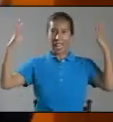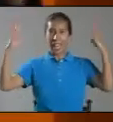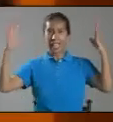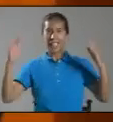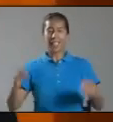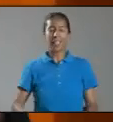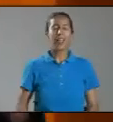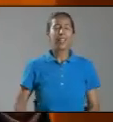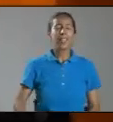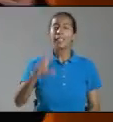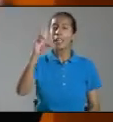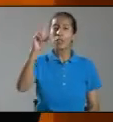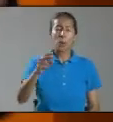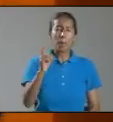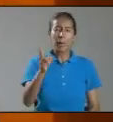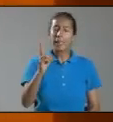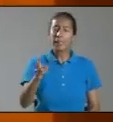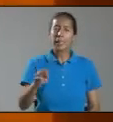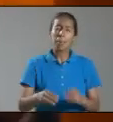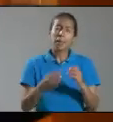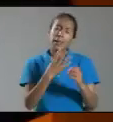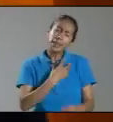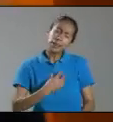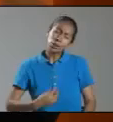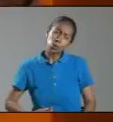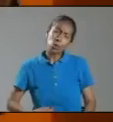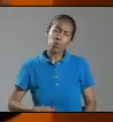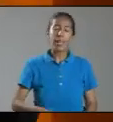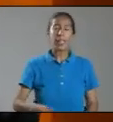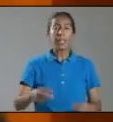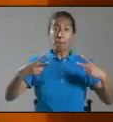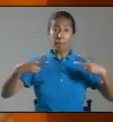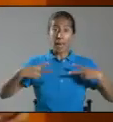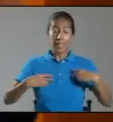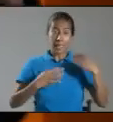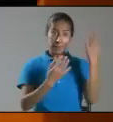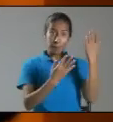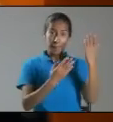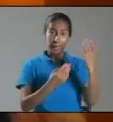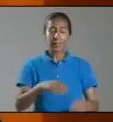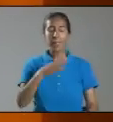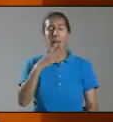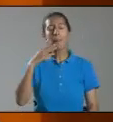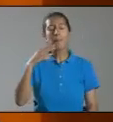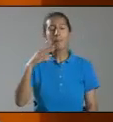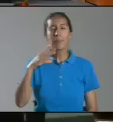hay esperanza para los que le amamos, y que Dios no avergüenza